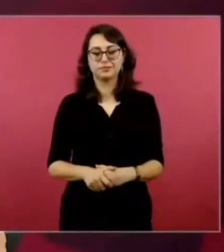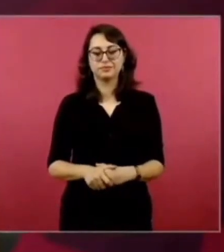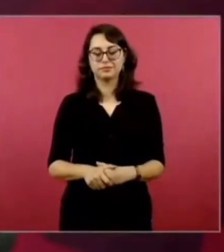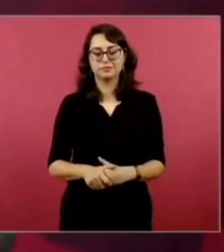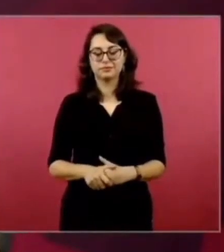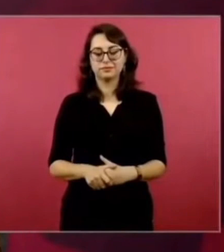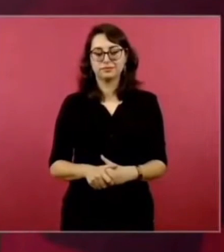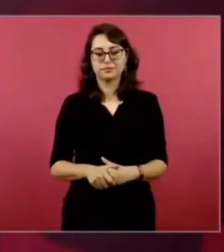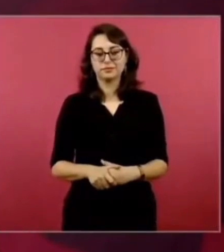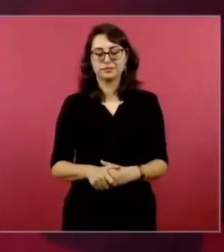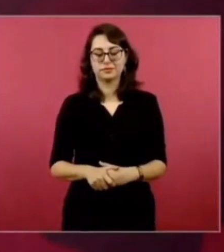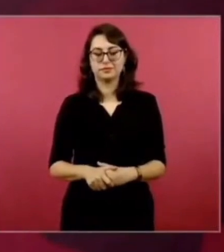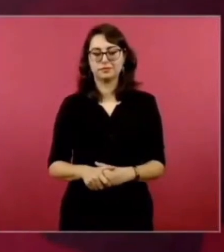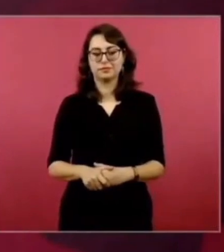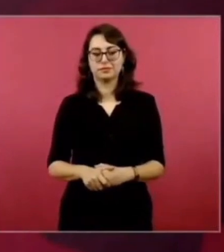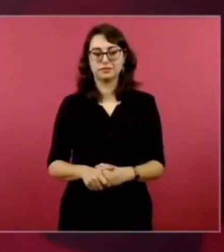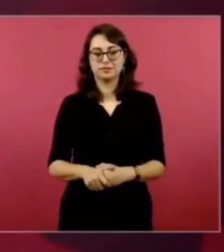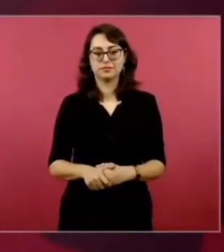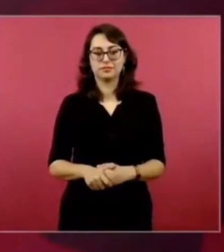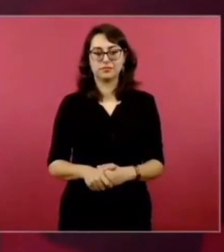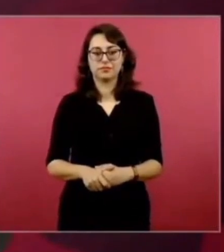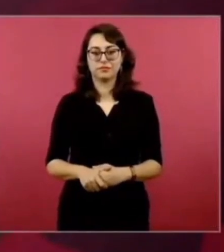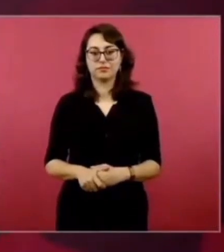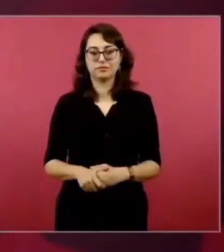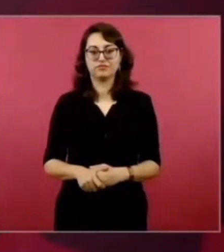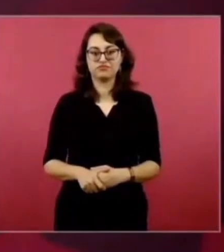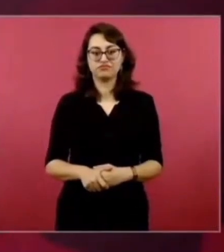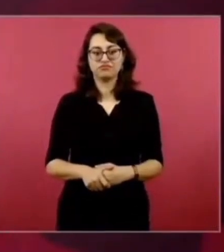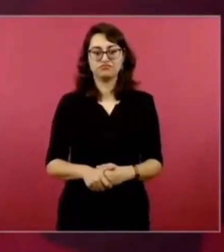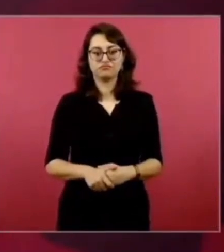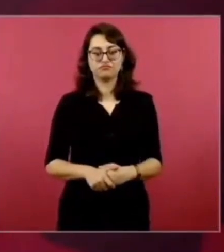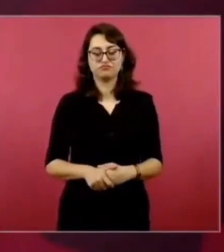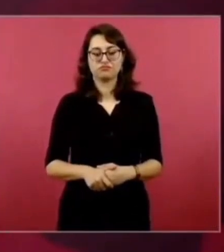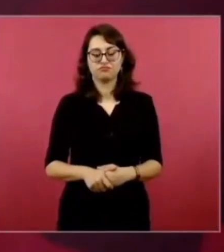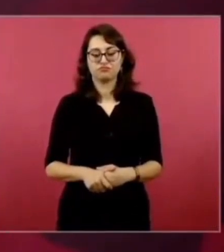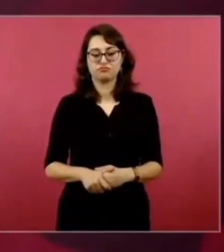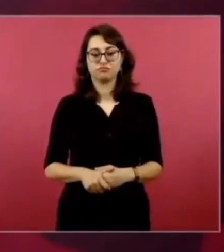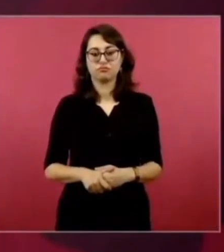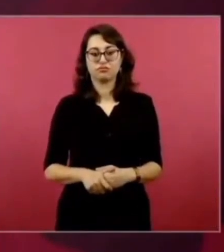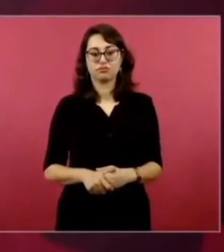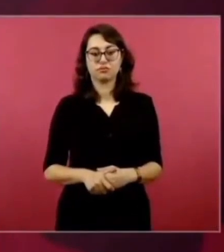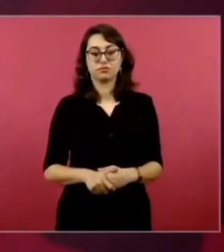ya ven que hay la sección de,